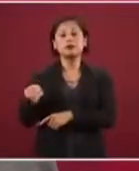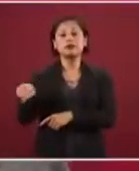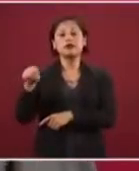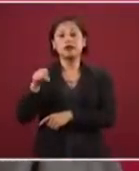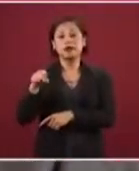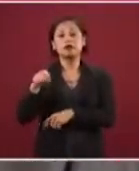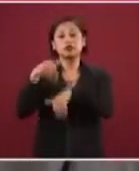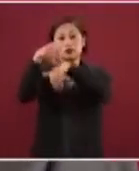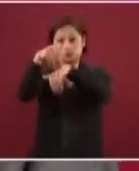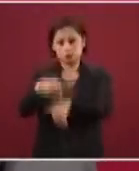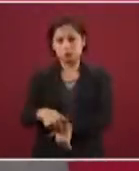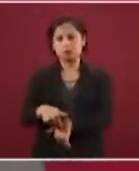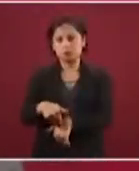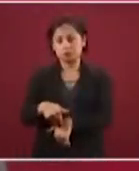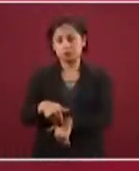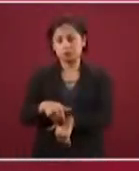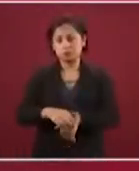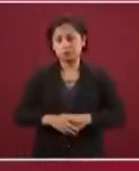ordenamiento,